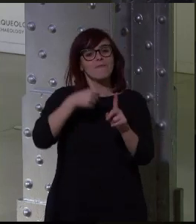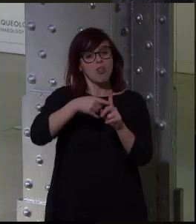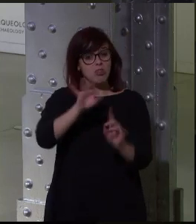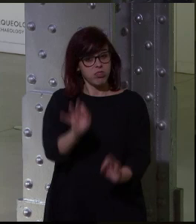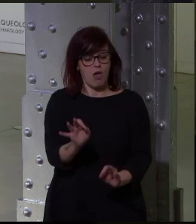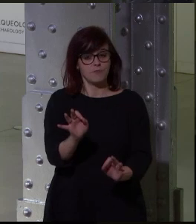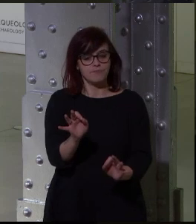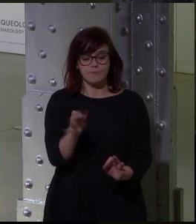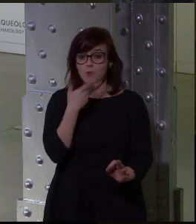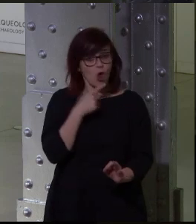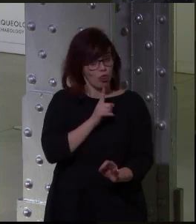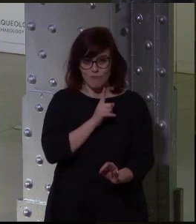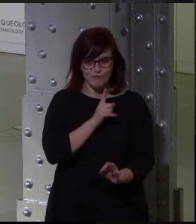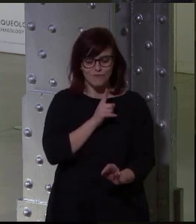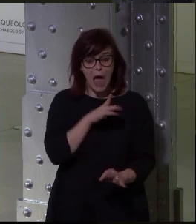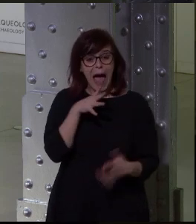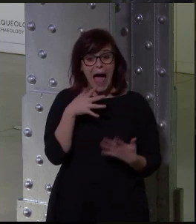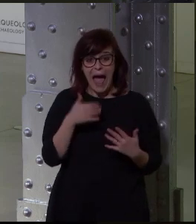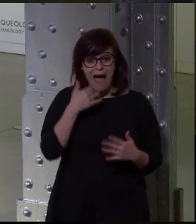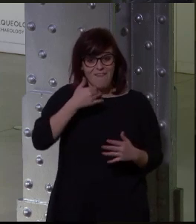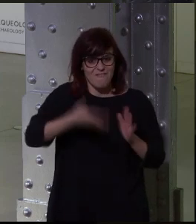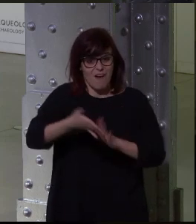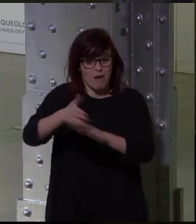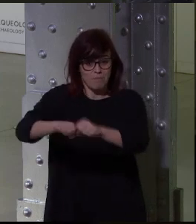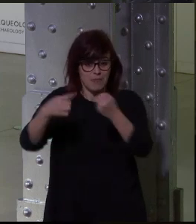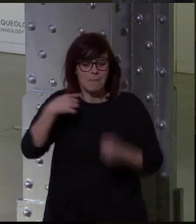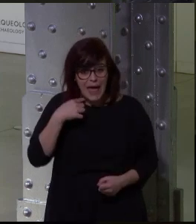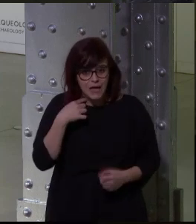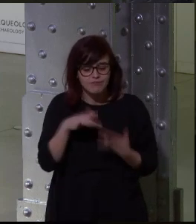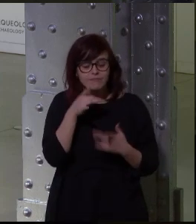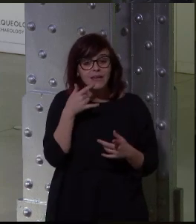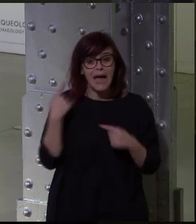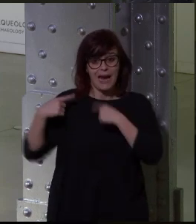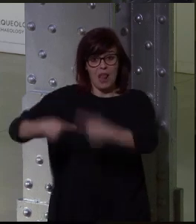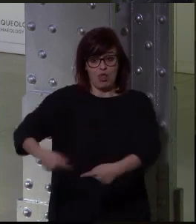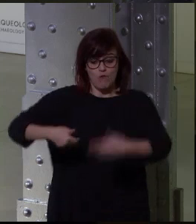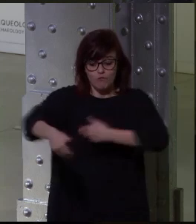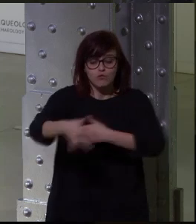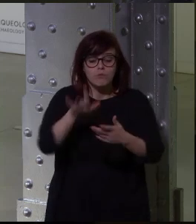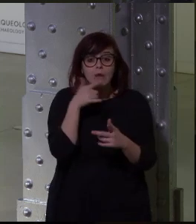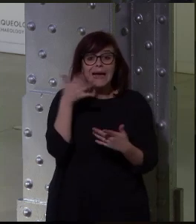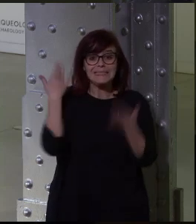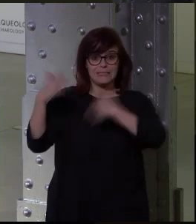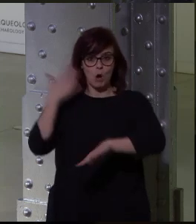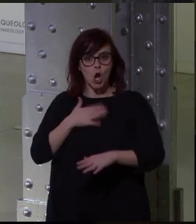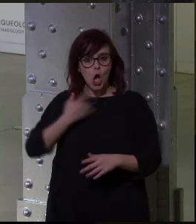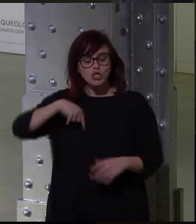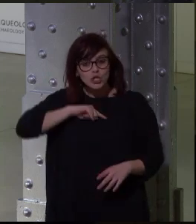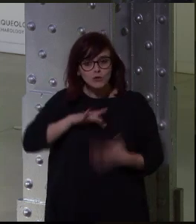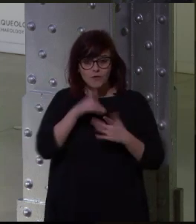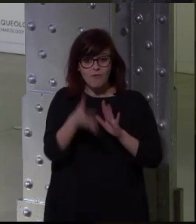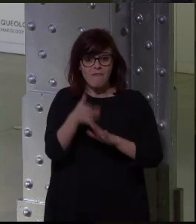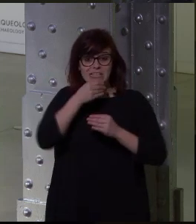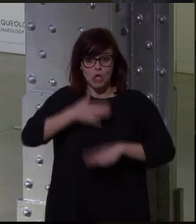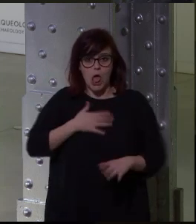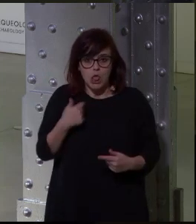referencia que no la conocemos, encima estamos a punto de perderla, y ya la generación que va a transmitir lo que había es la nuestra. Voy